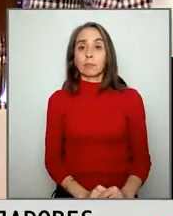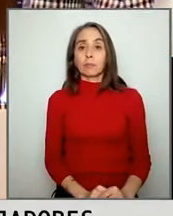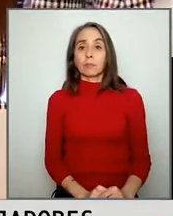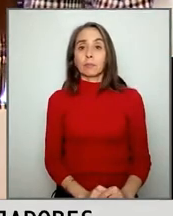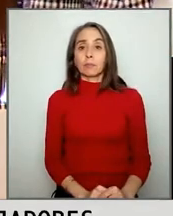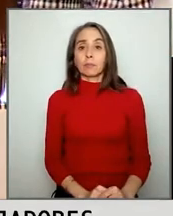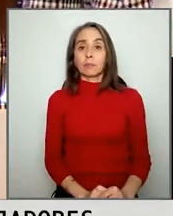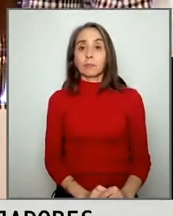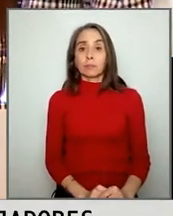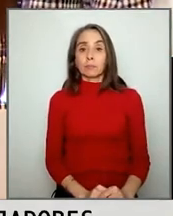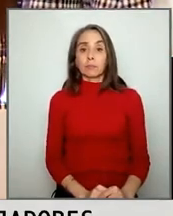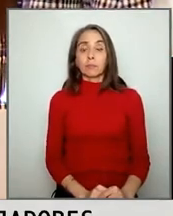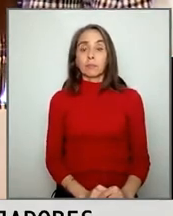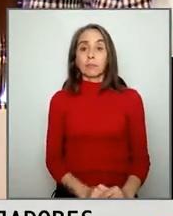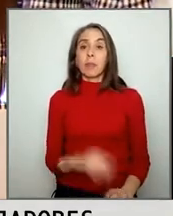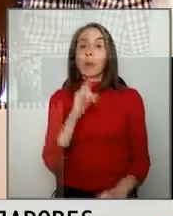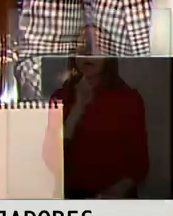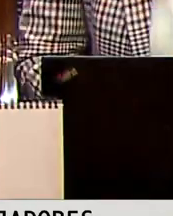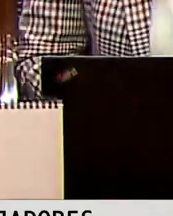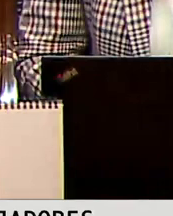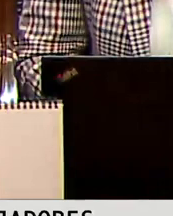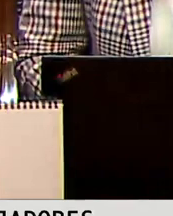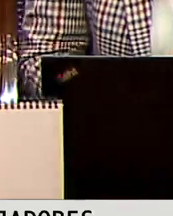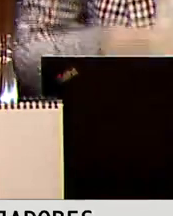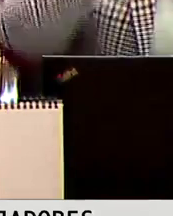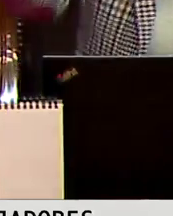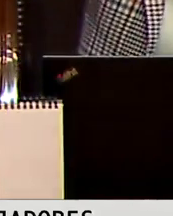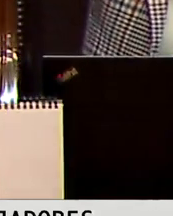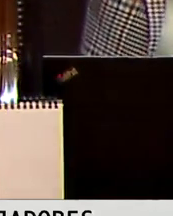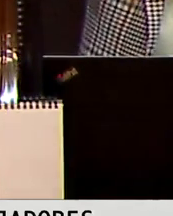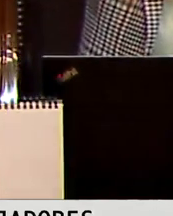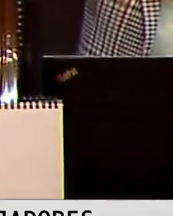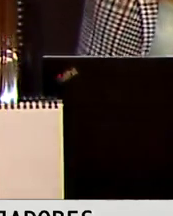han votado a todas las señoras y los señores Diputados